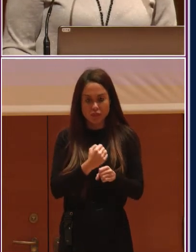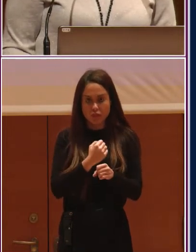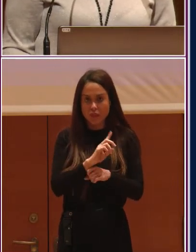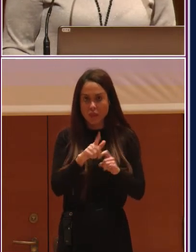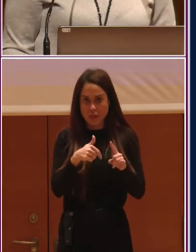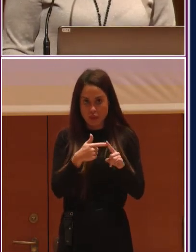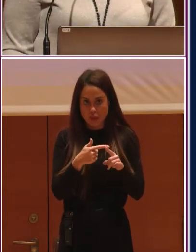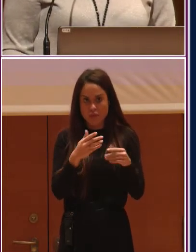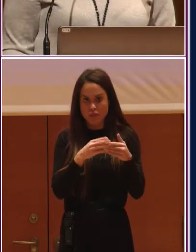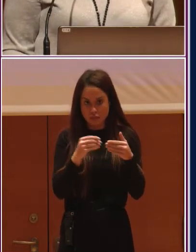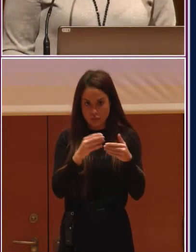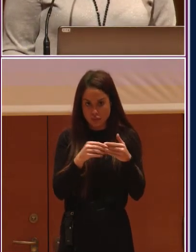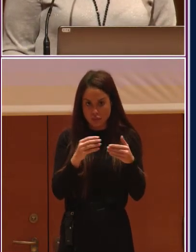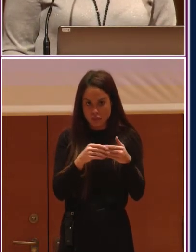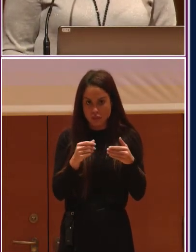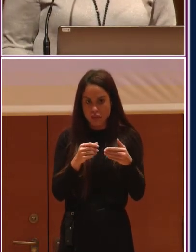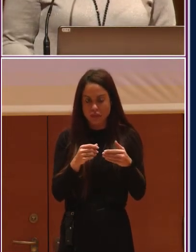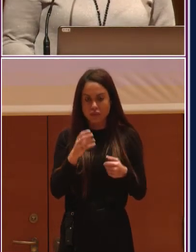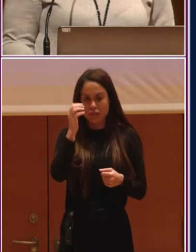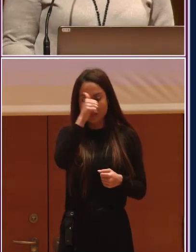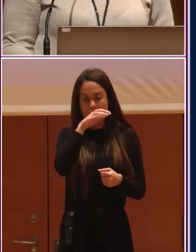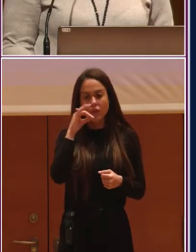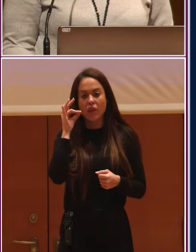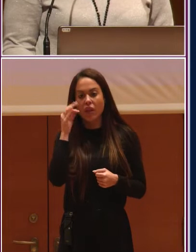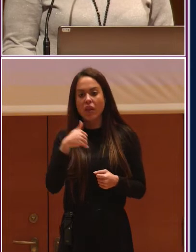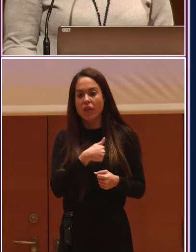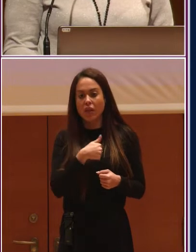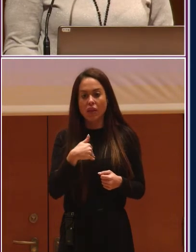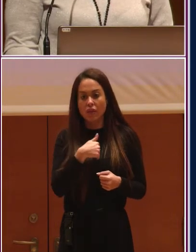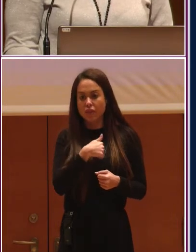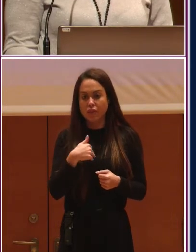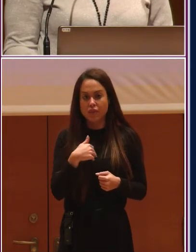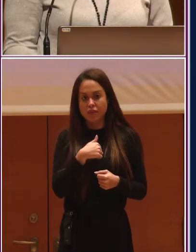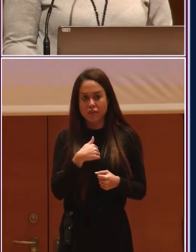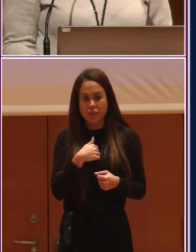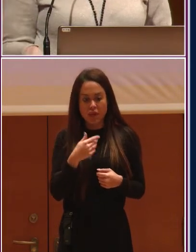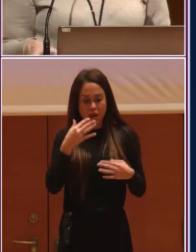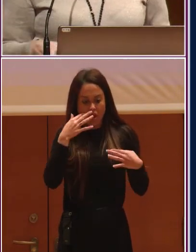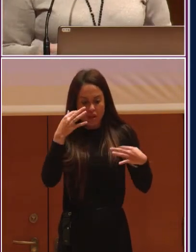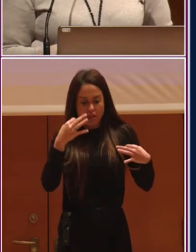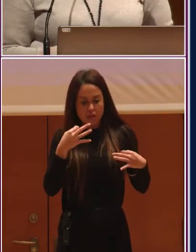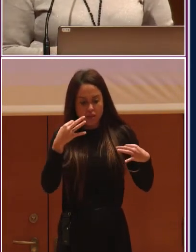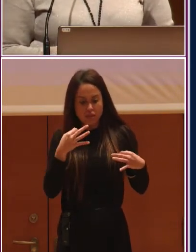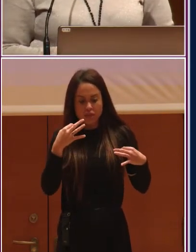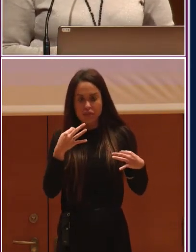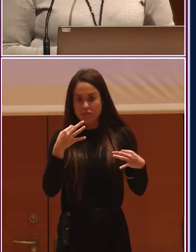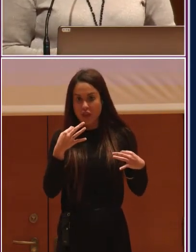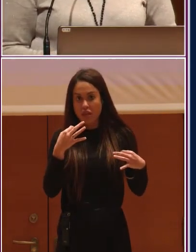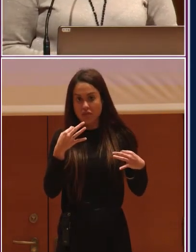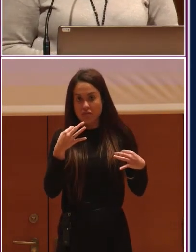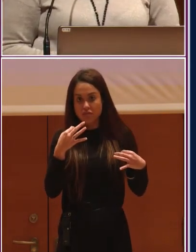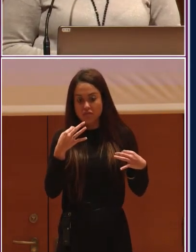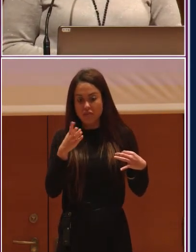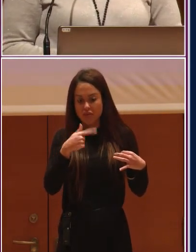el baño me llamo pues bien hemos explicado la violencia de género entre mujeres